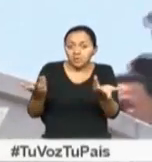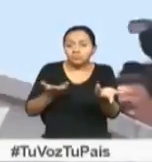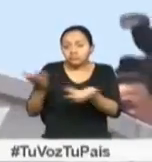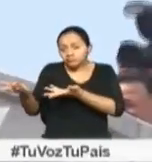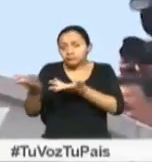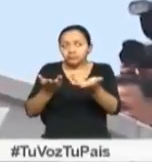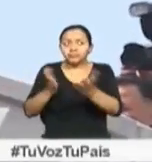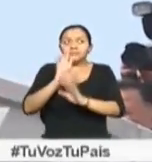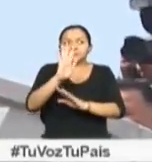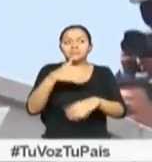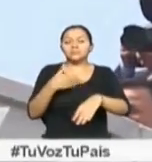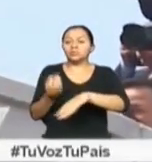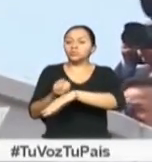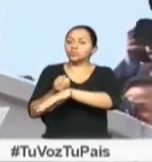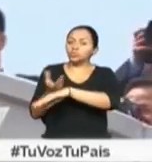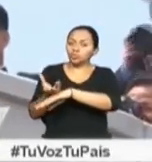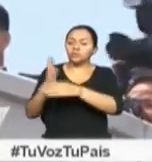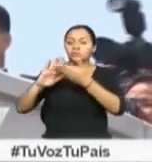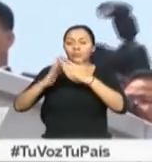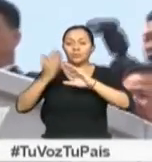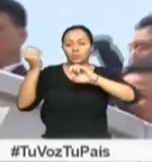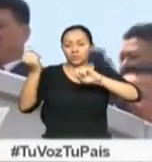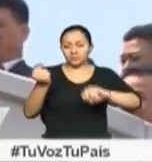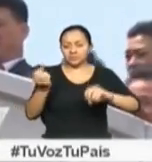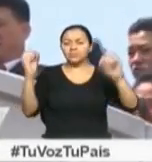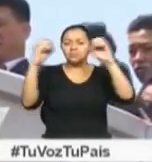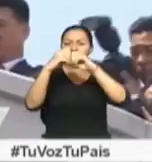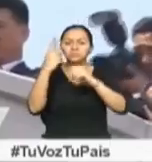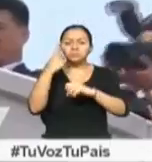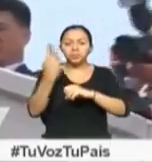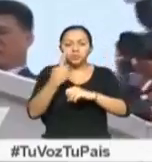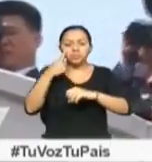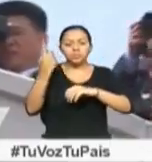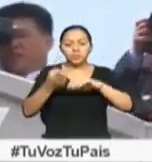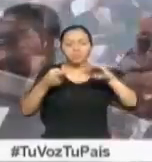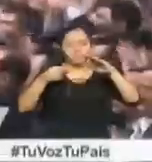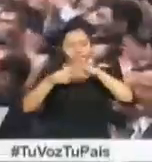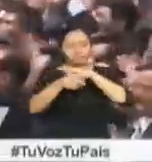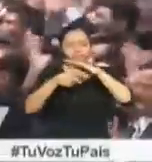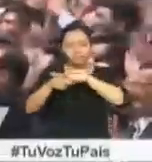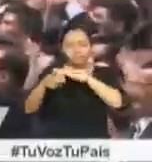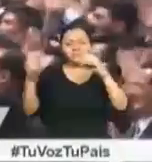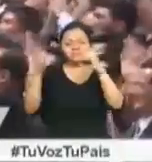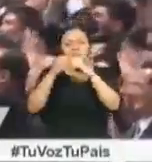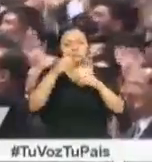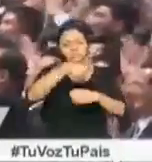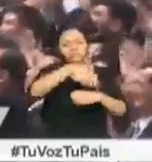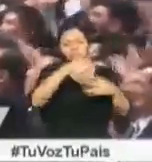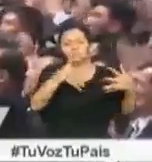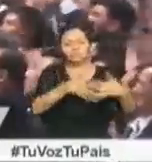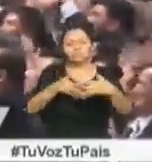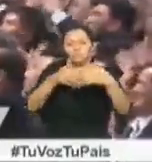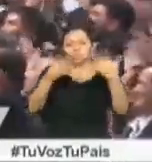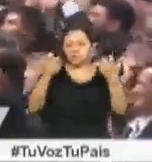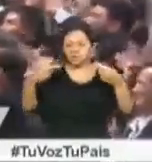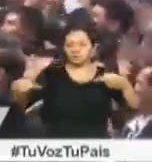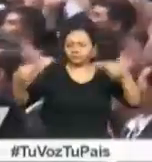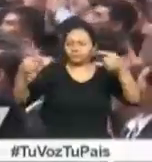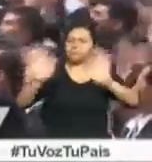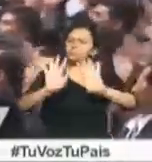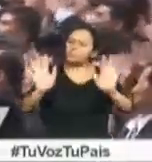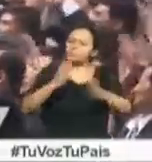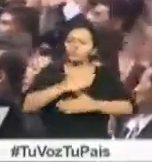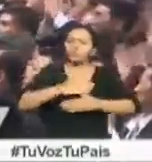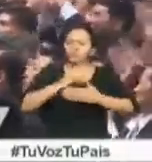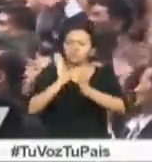Pence sugirió al régimen comunista no poner a prueba la determinación del gobierno y la potencia de las Fuerzas Armadas estadounidenses.